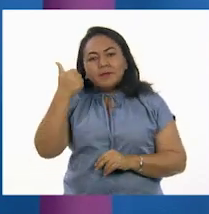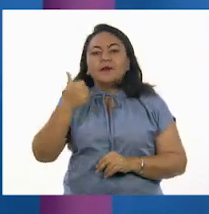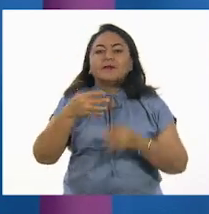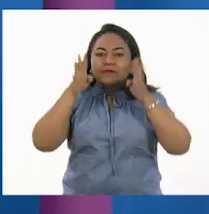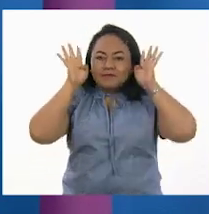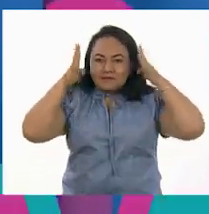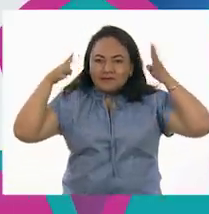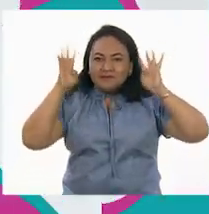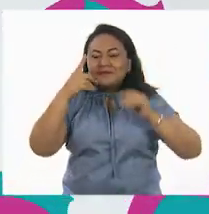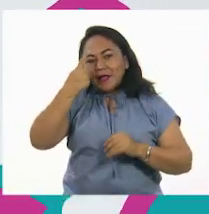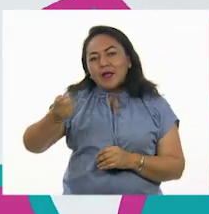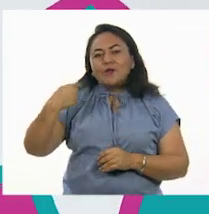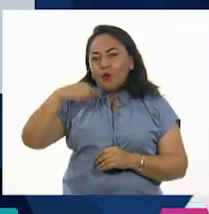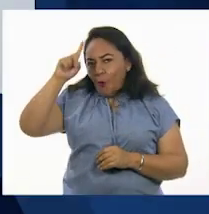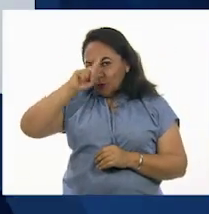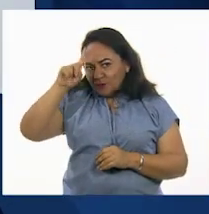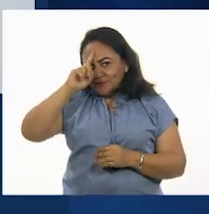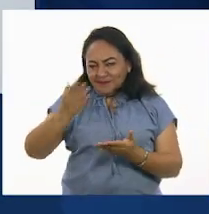que nos tiene un consejo.